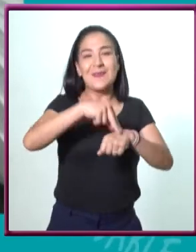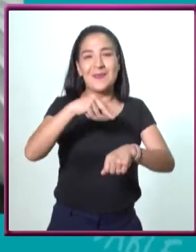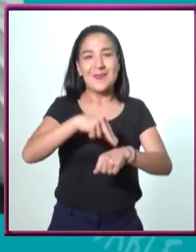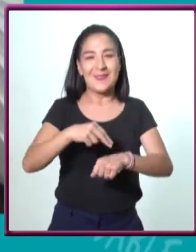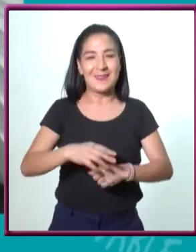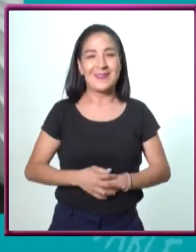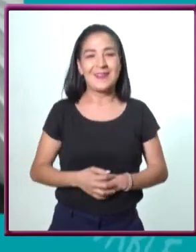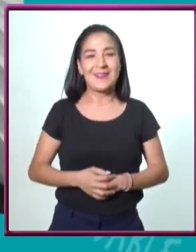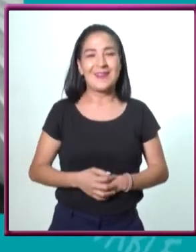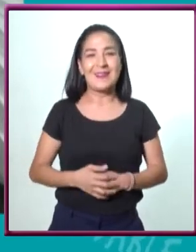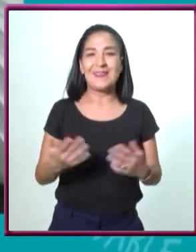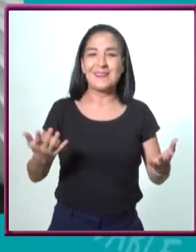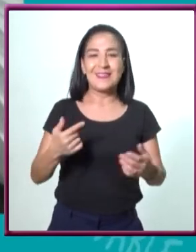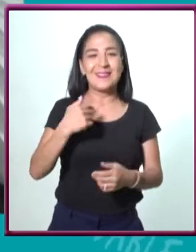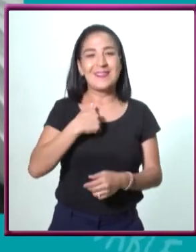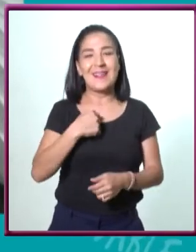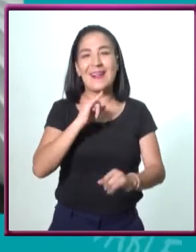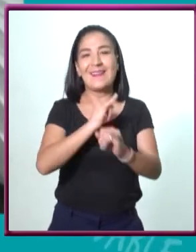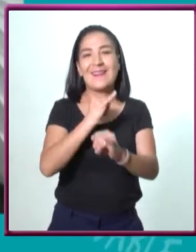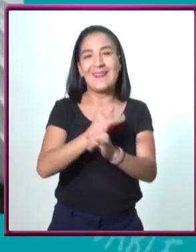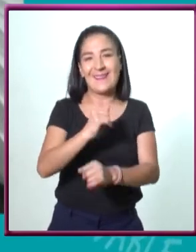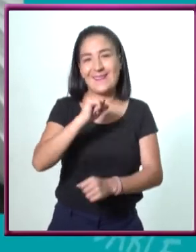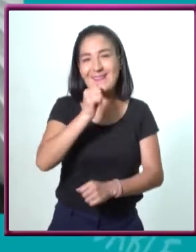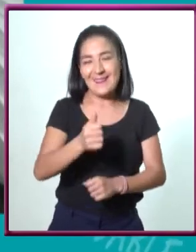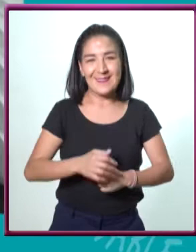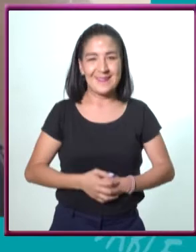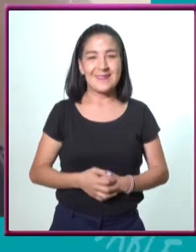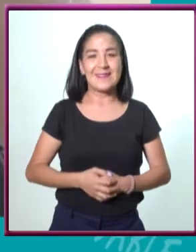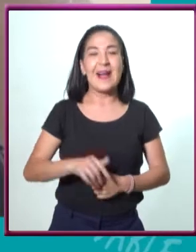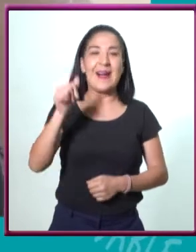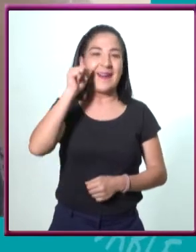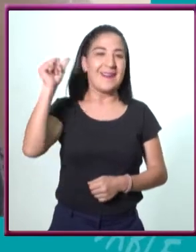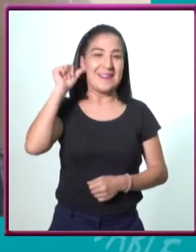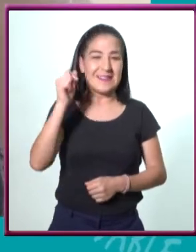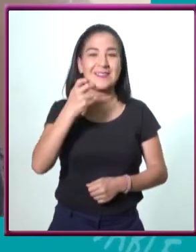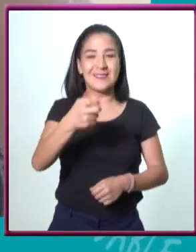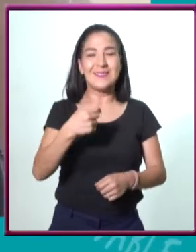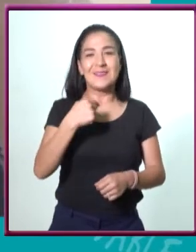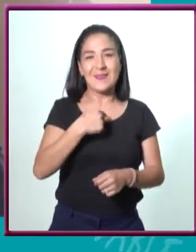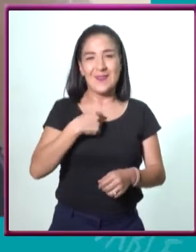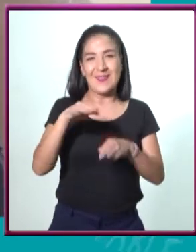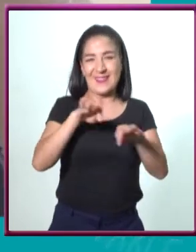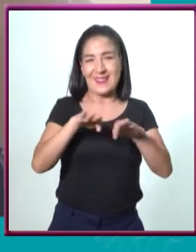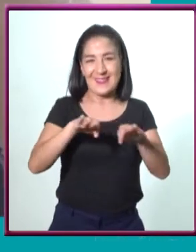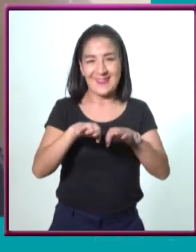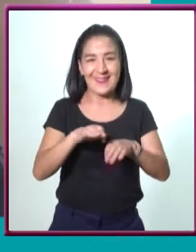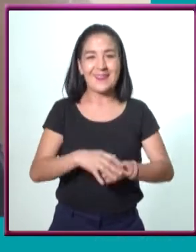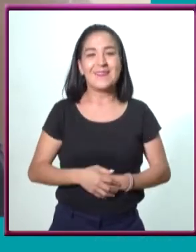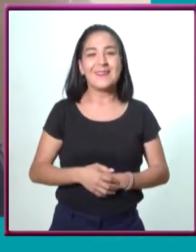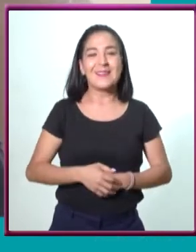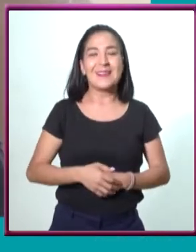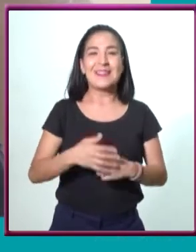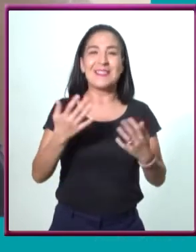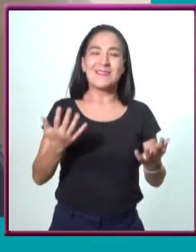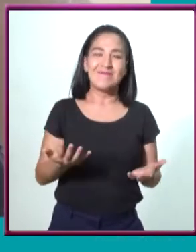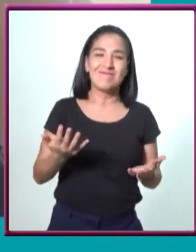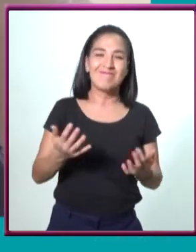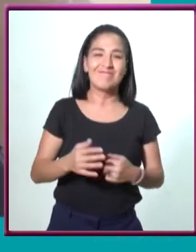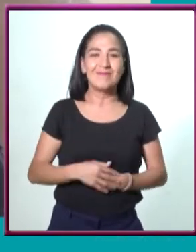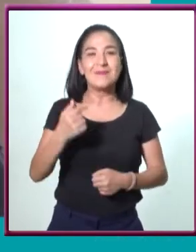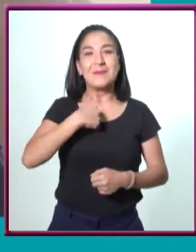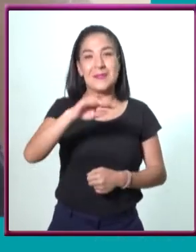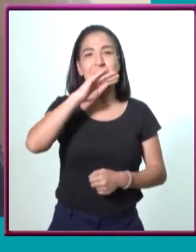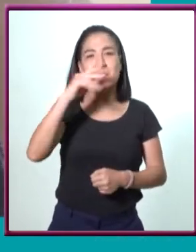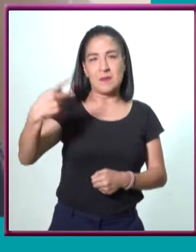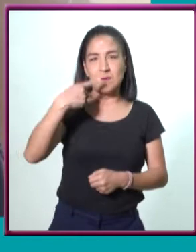que pues no tenía internet. Fue ayer, estaba haciendo un trabajo